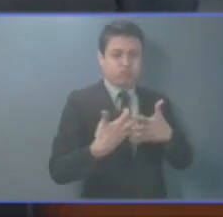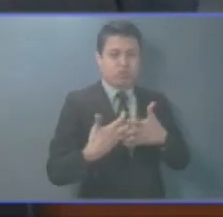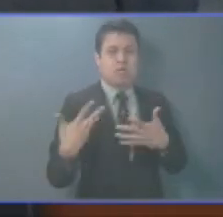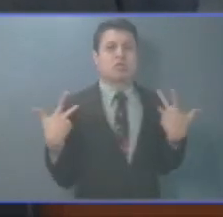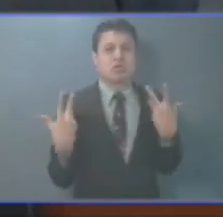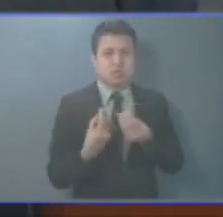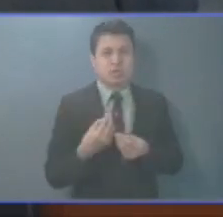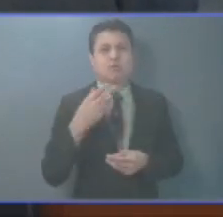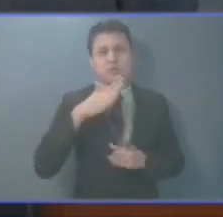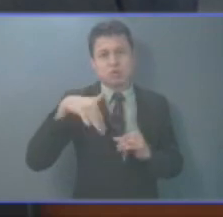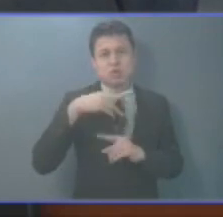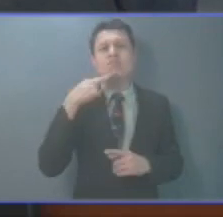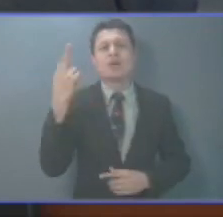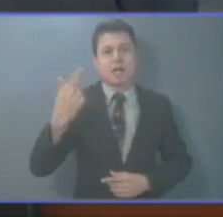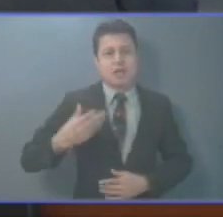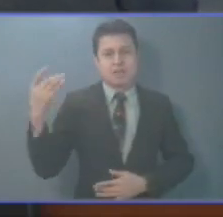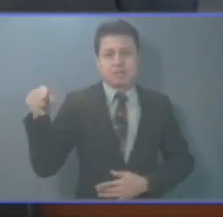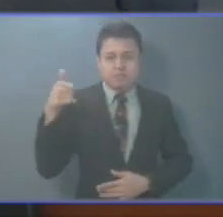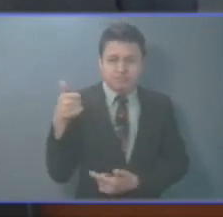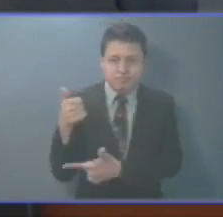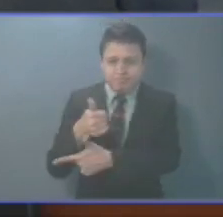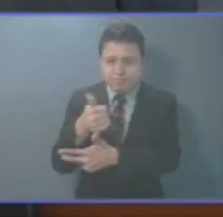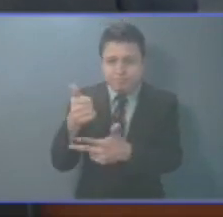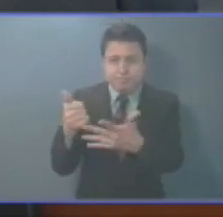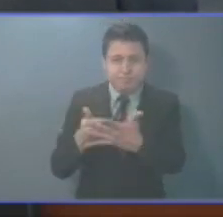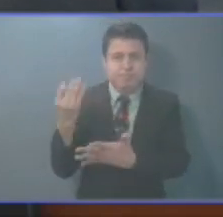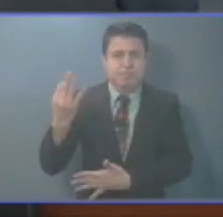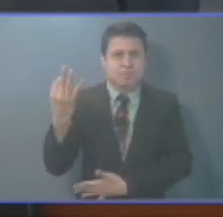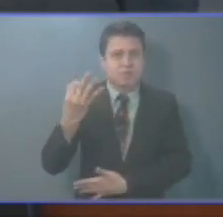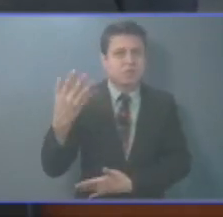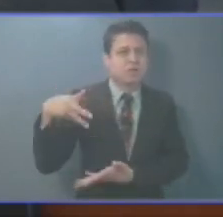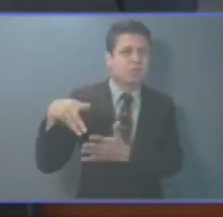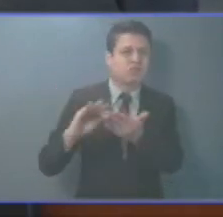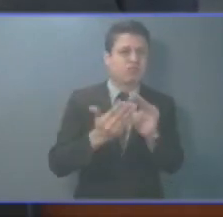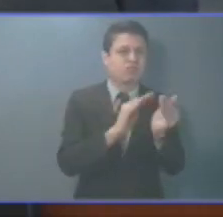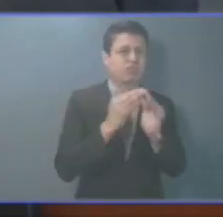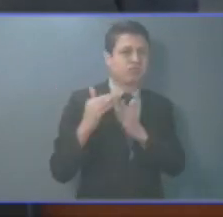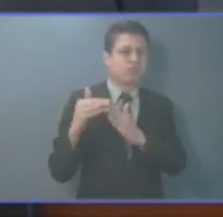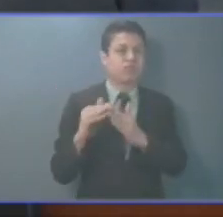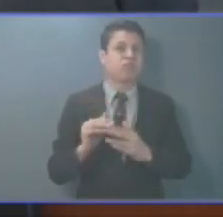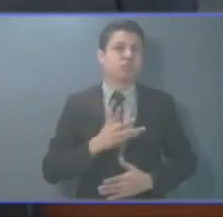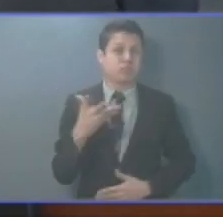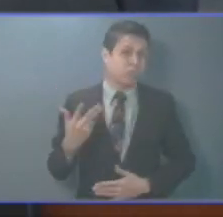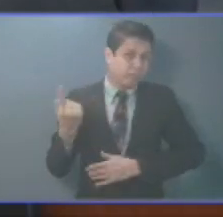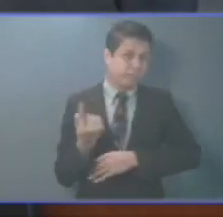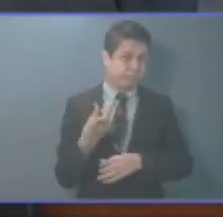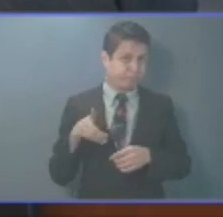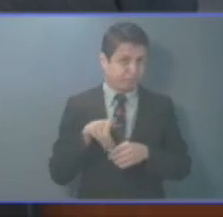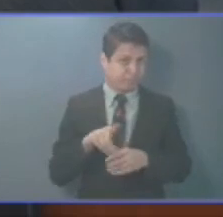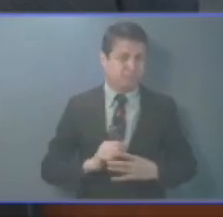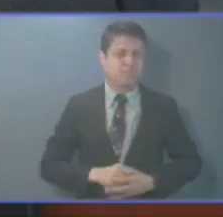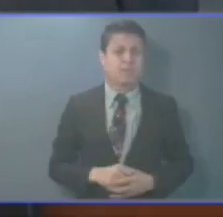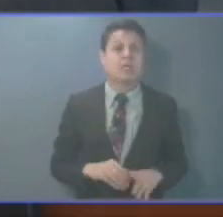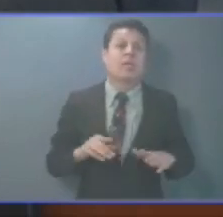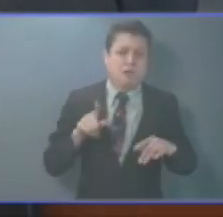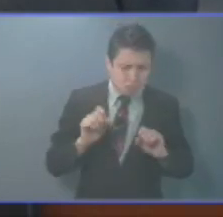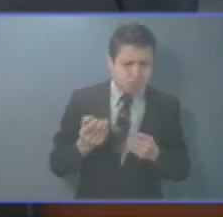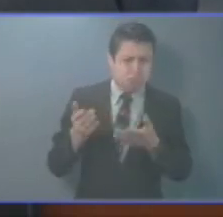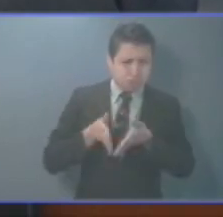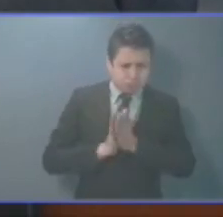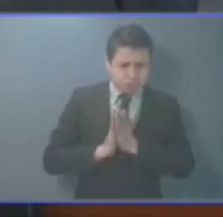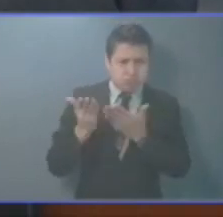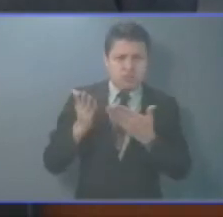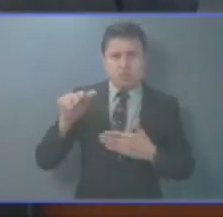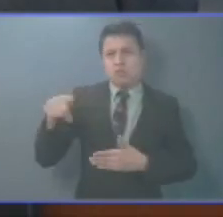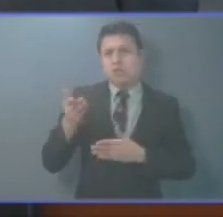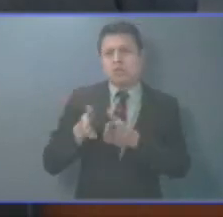acciones de inclusión que se realicen en favor de las mismas, para lo cual podrá solicitar la colaboración de